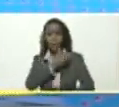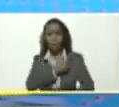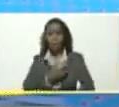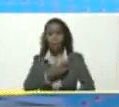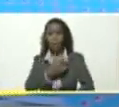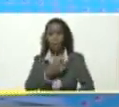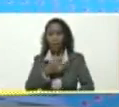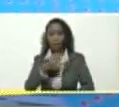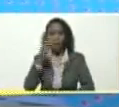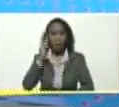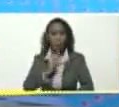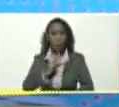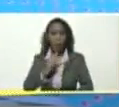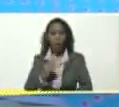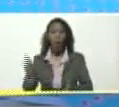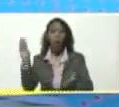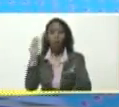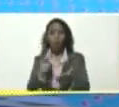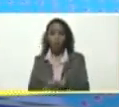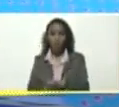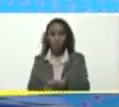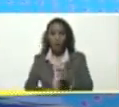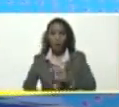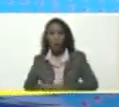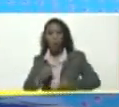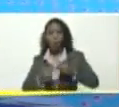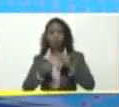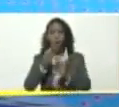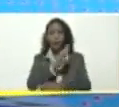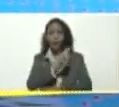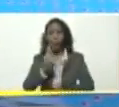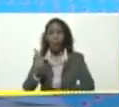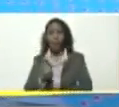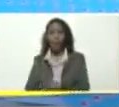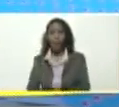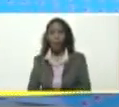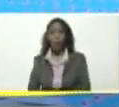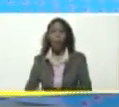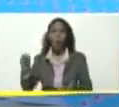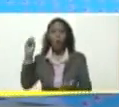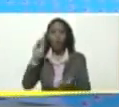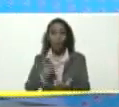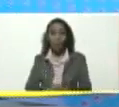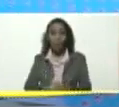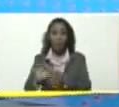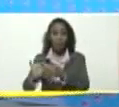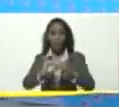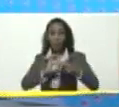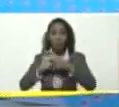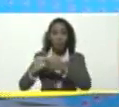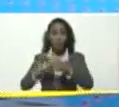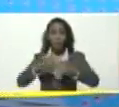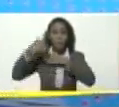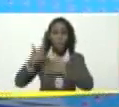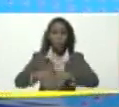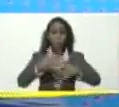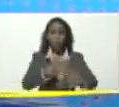y volver a reconstruir la República, volver a unificar los ejércitos